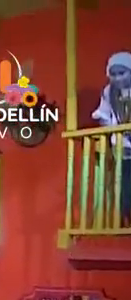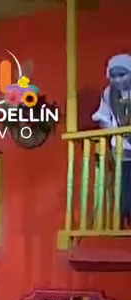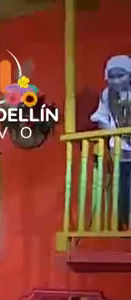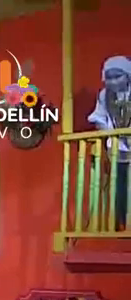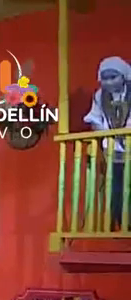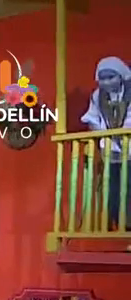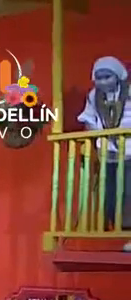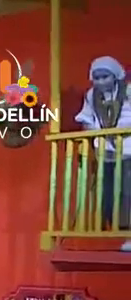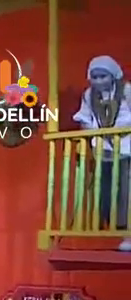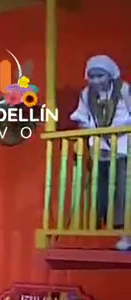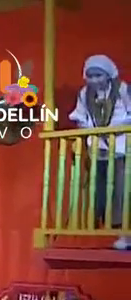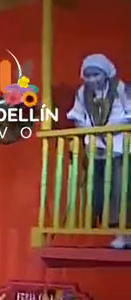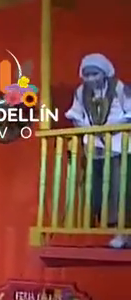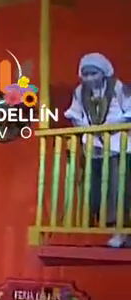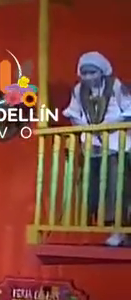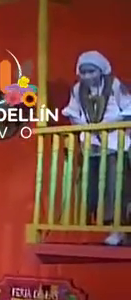gracias